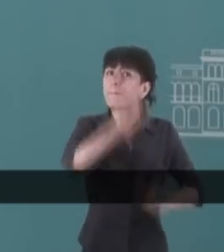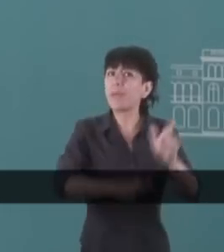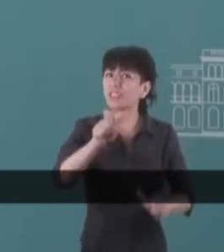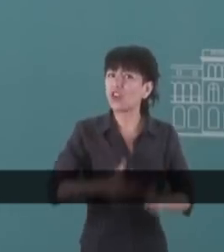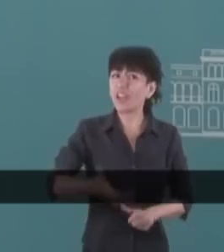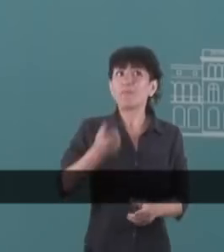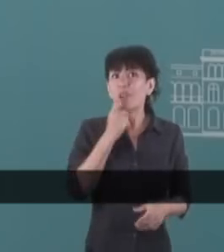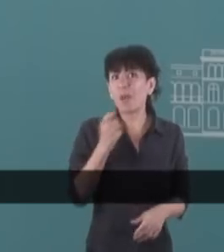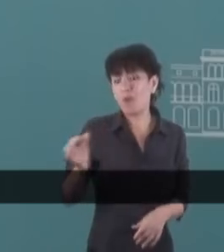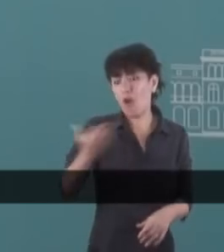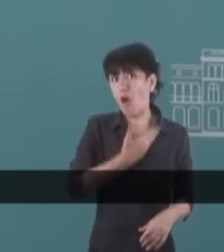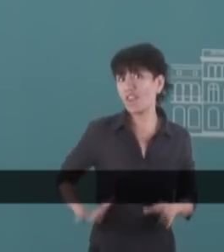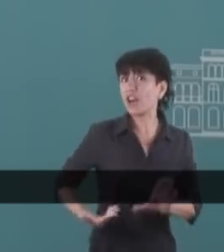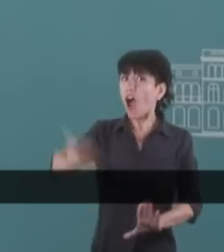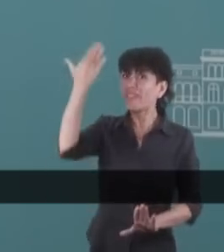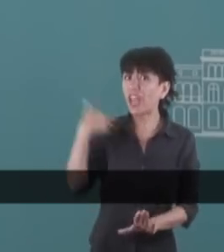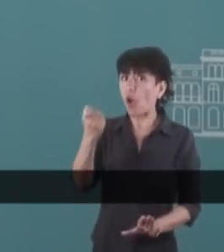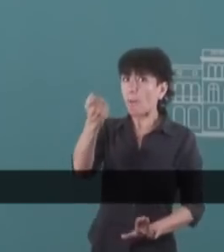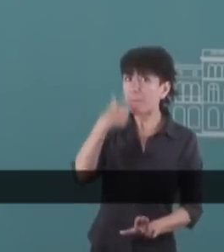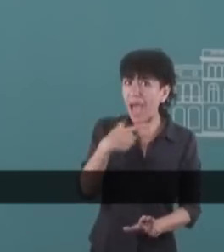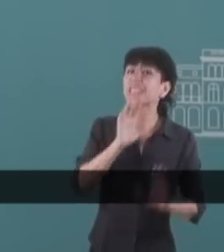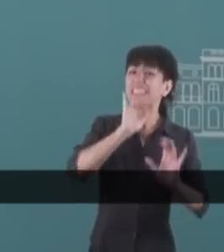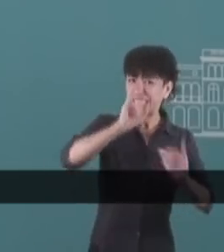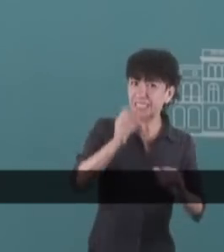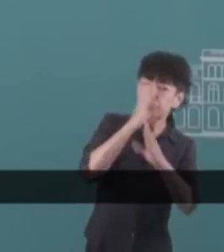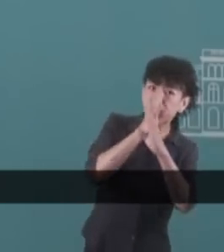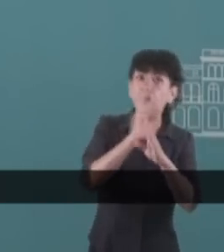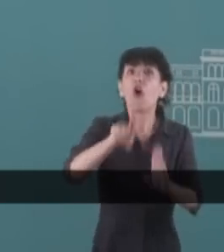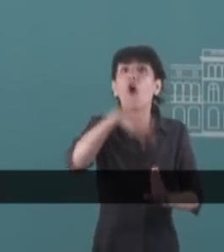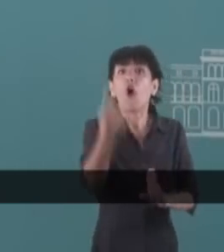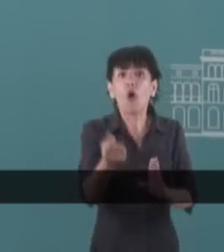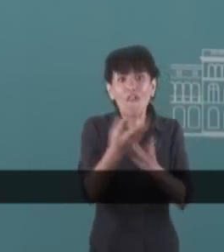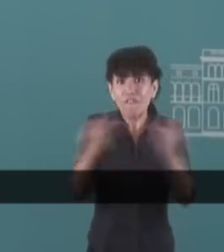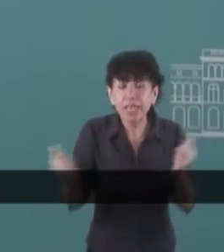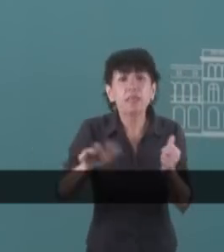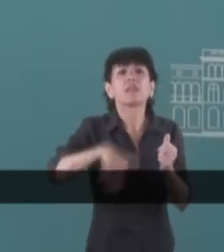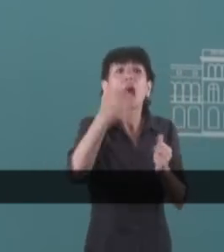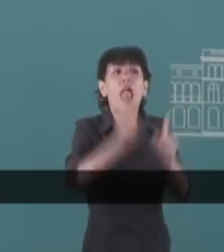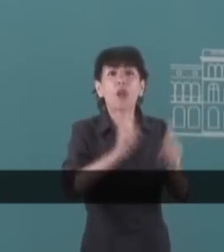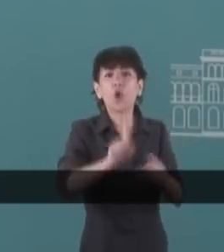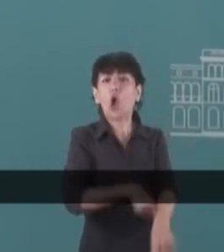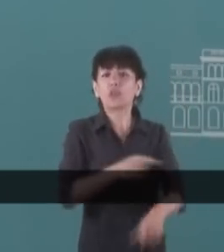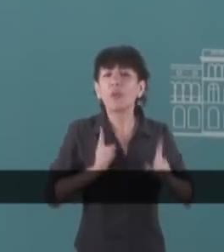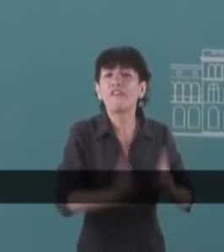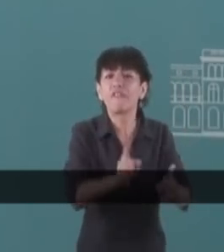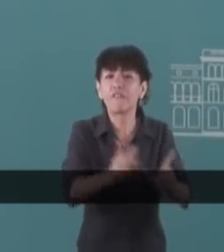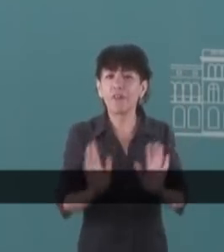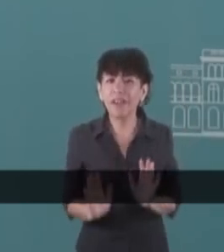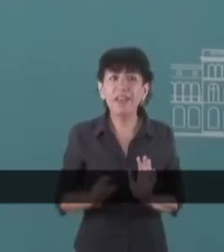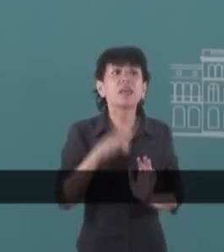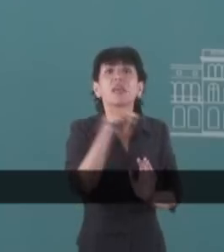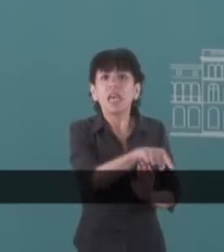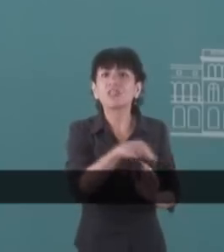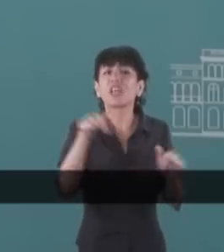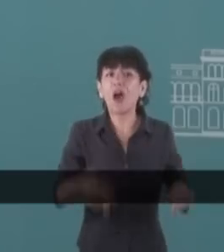el macrismo durante 4 años, después quedan los locos sueltos. Entonces, el problema que tiene el macrismo es que inventó este monstruo y ahora lo está usando